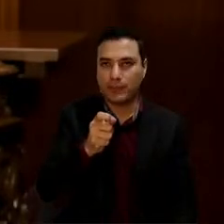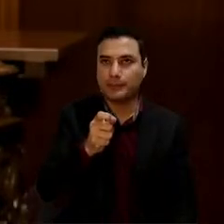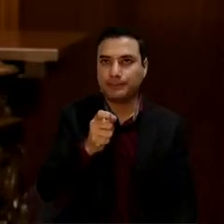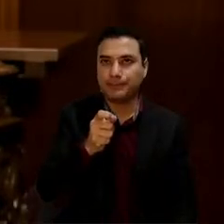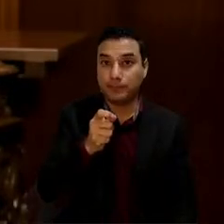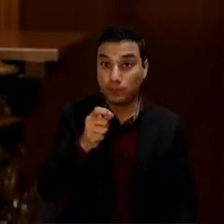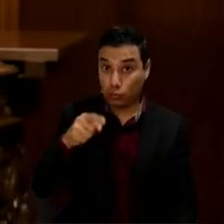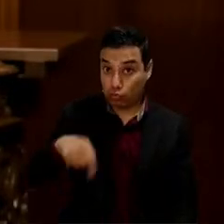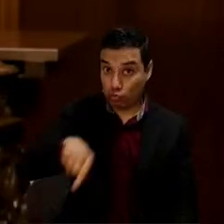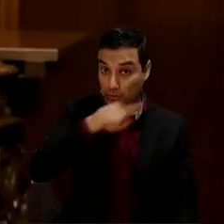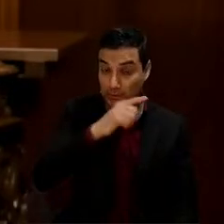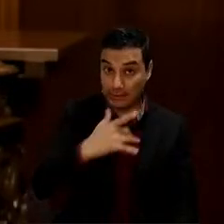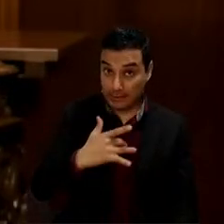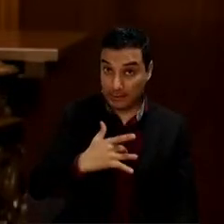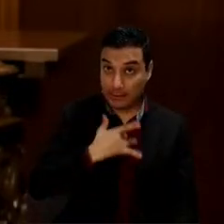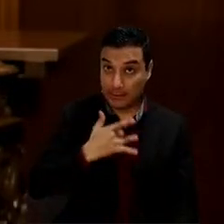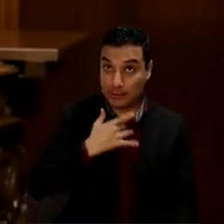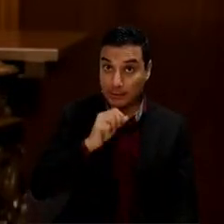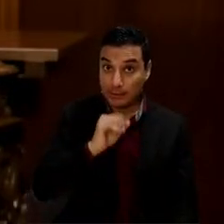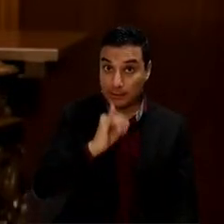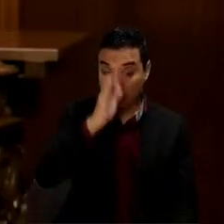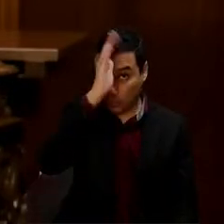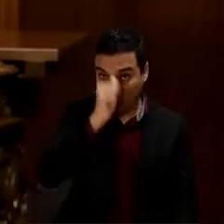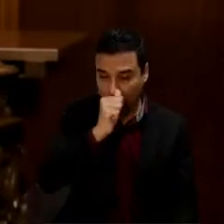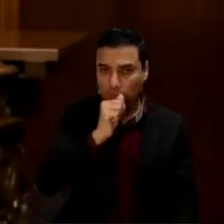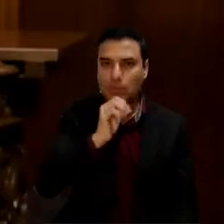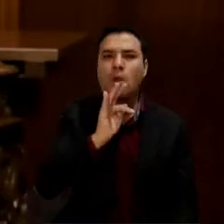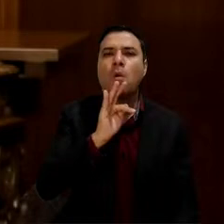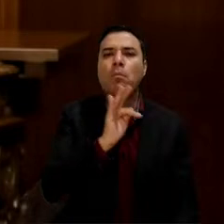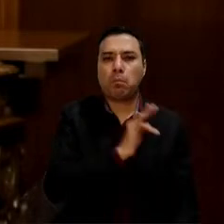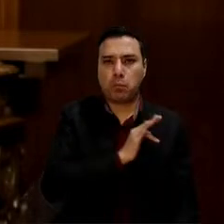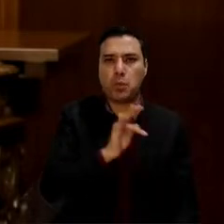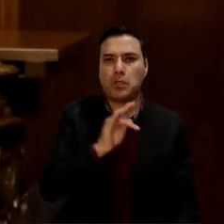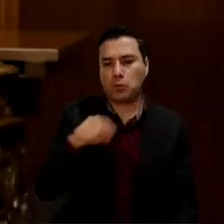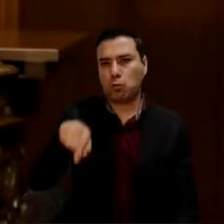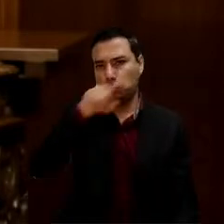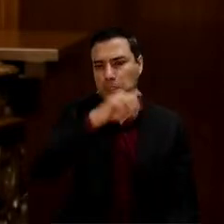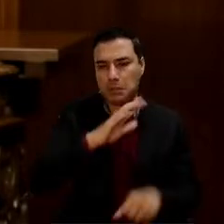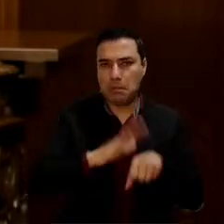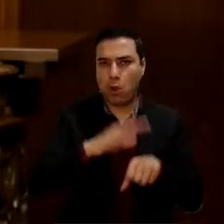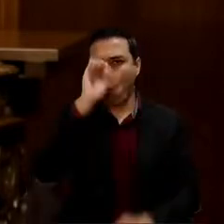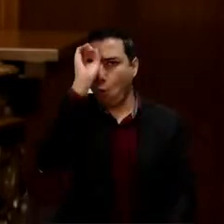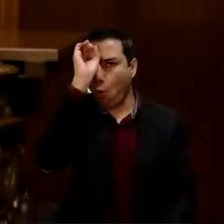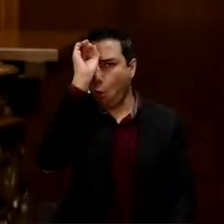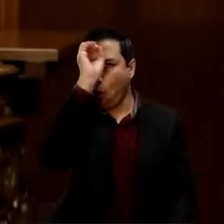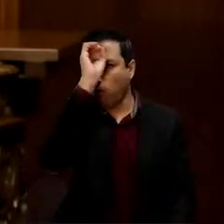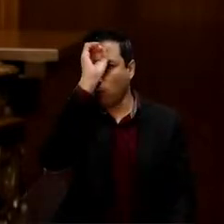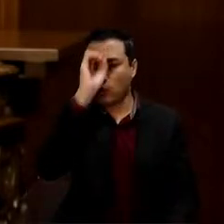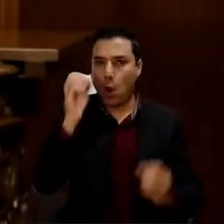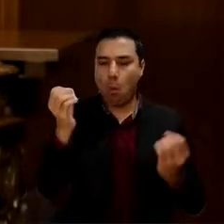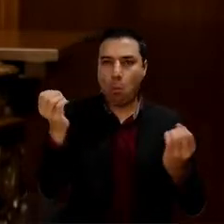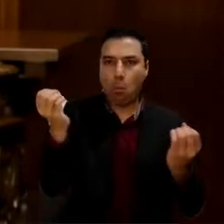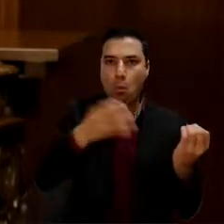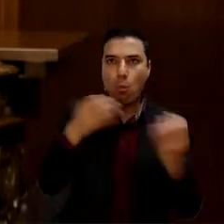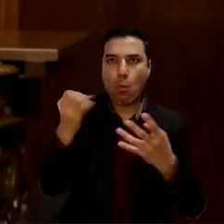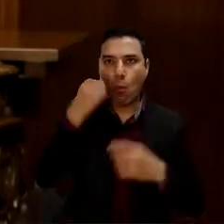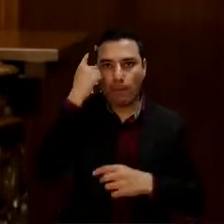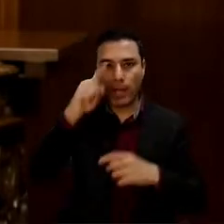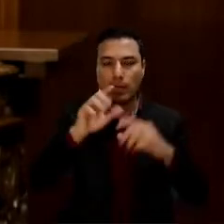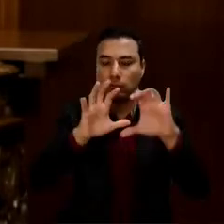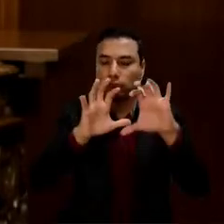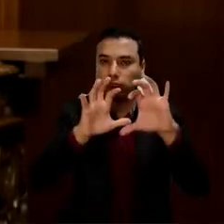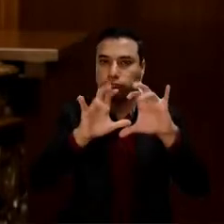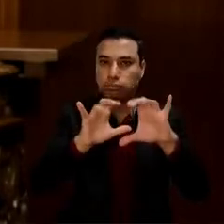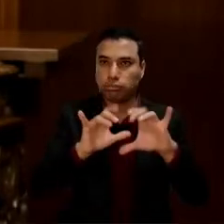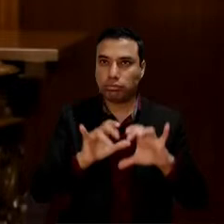correcto y adecuado, se nutra de los aportes que en su caso realicen los diversos grupos parlamentarios dentro